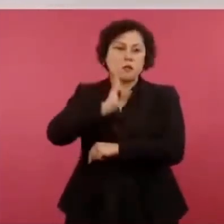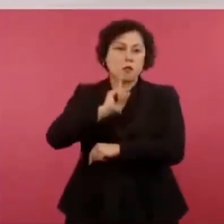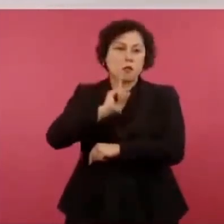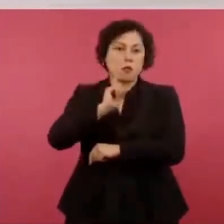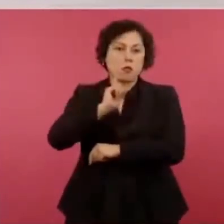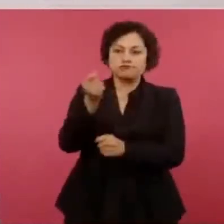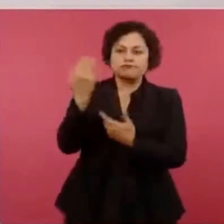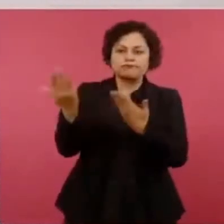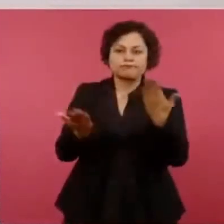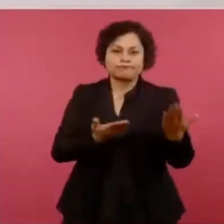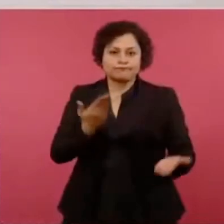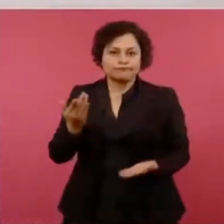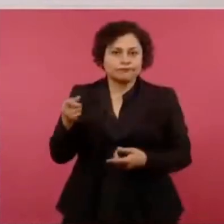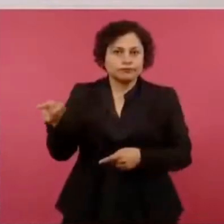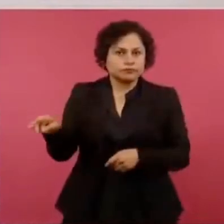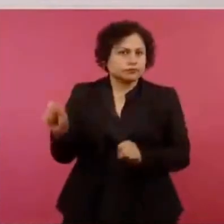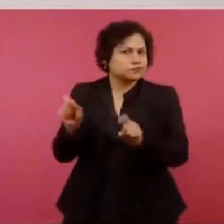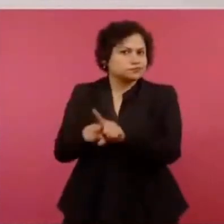a